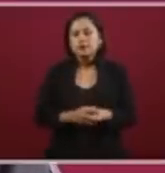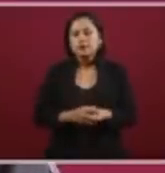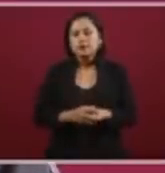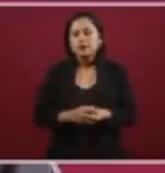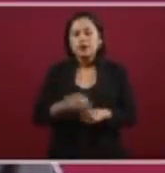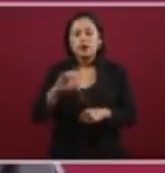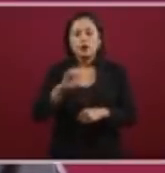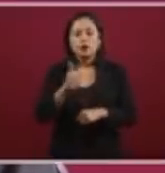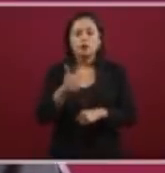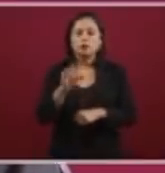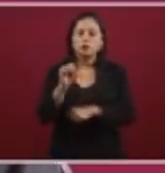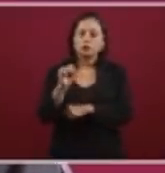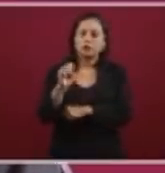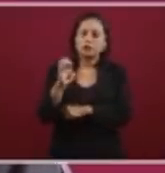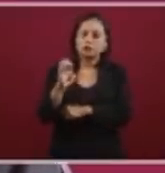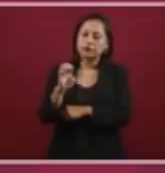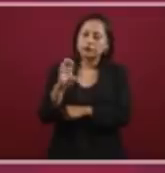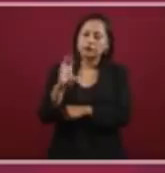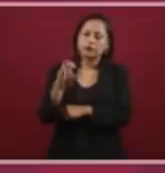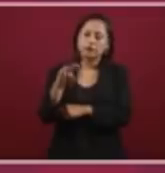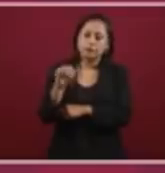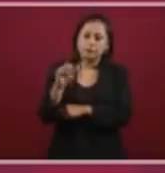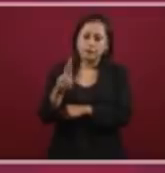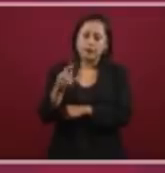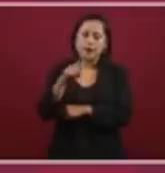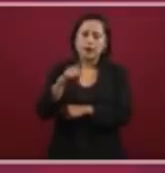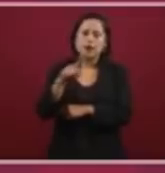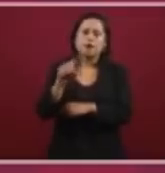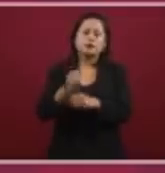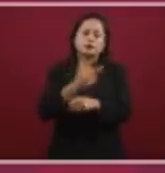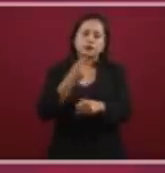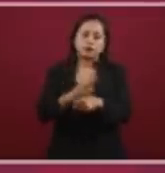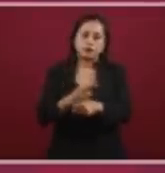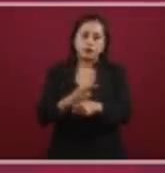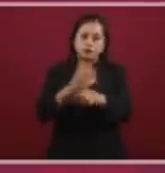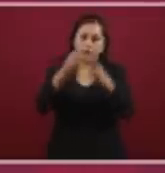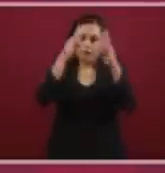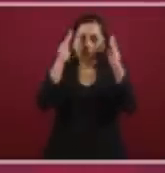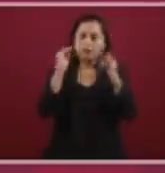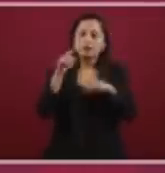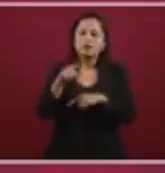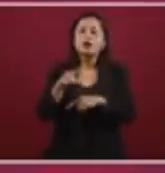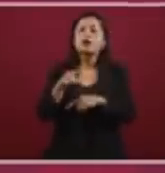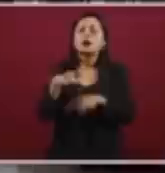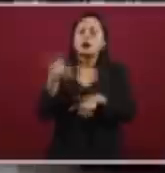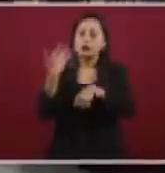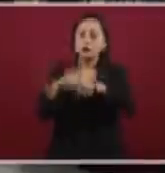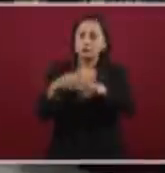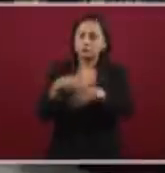marina y a pronto se va a informar sobre este plan